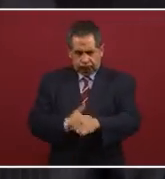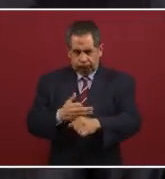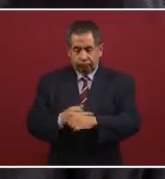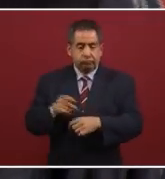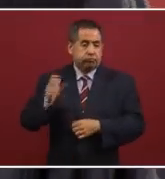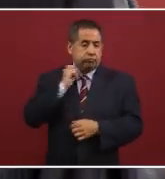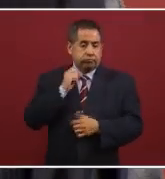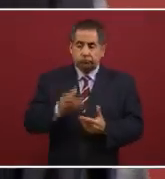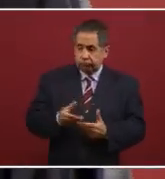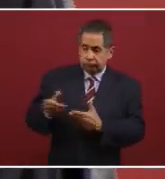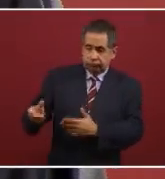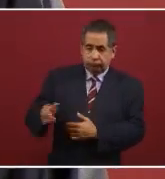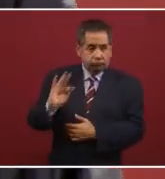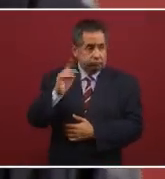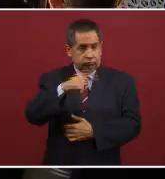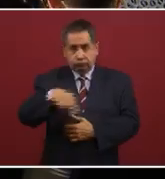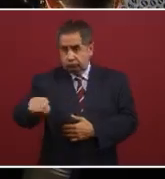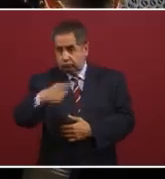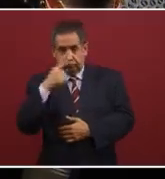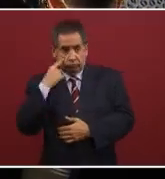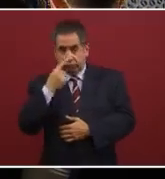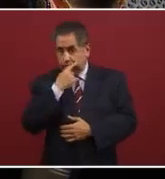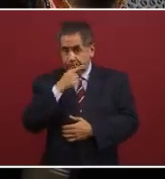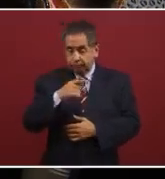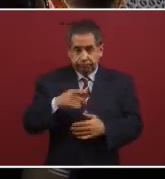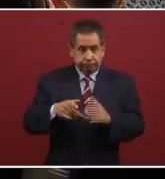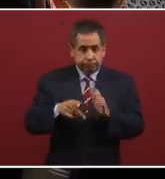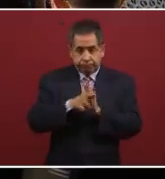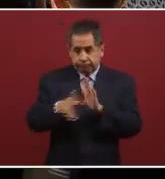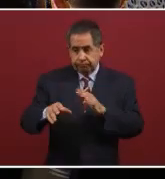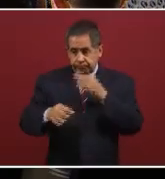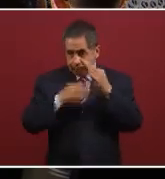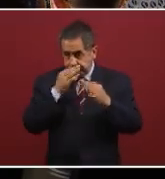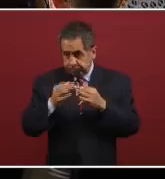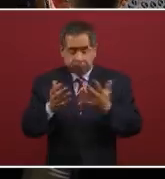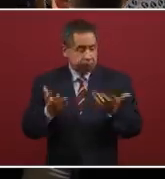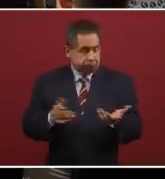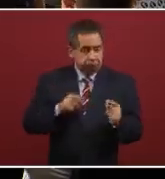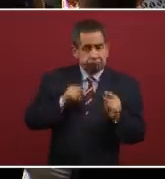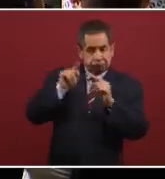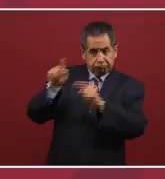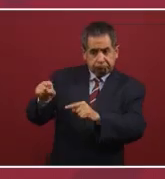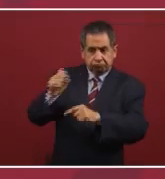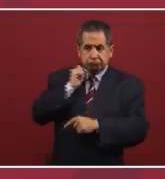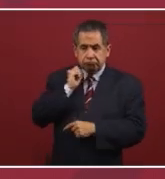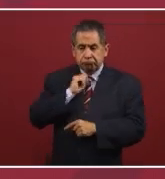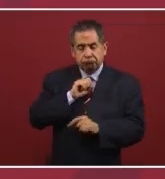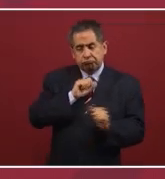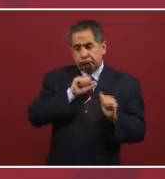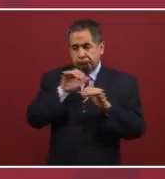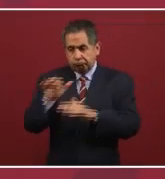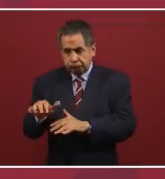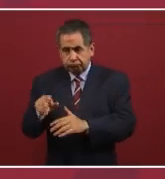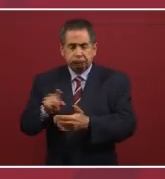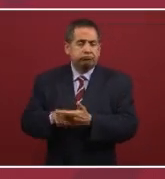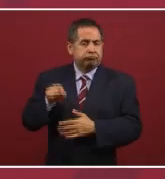están aquí van a asistir al